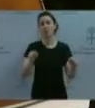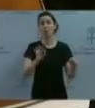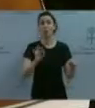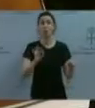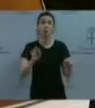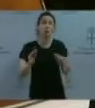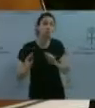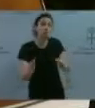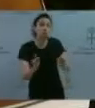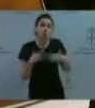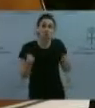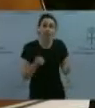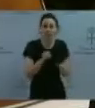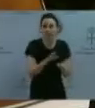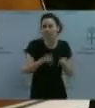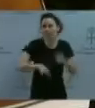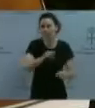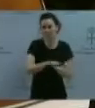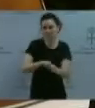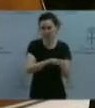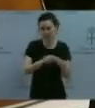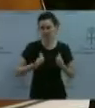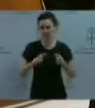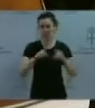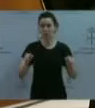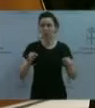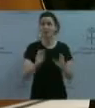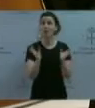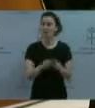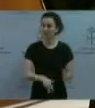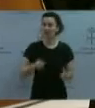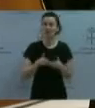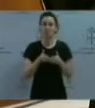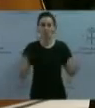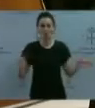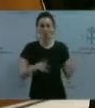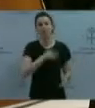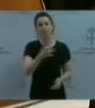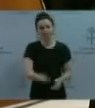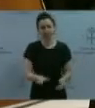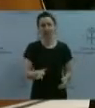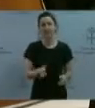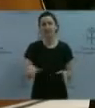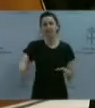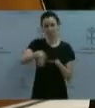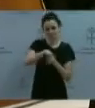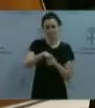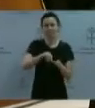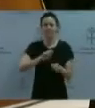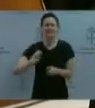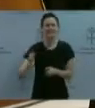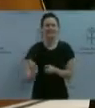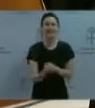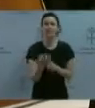Asturias queremos una Xunta General abierta, tolerante, inclusiva, plural, que amplíe derechos. No queremos